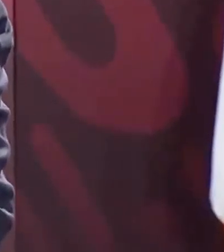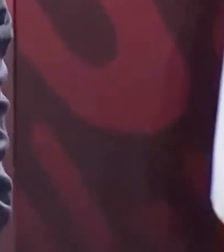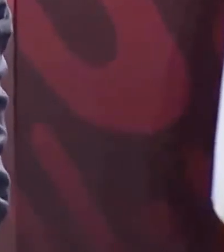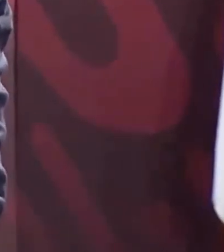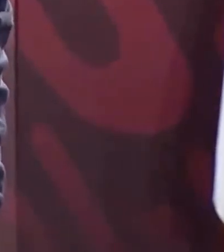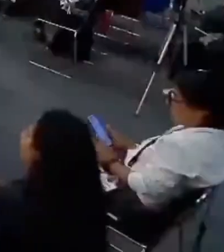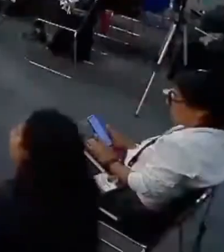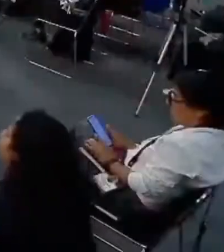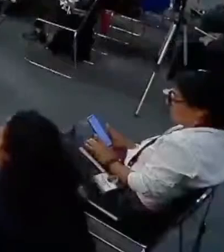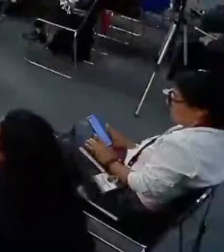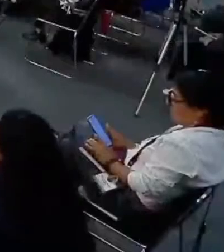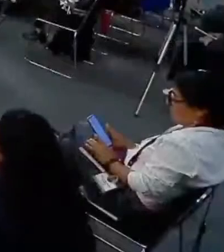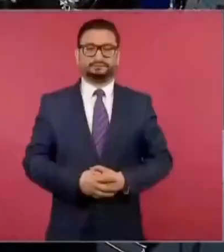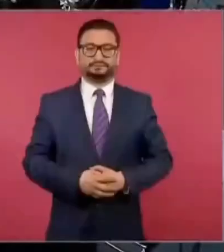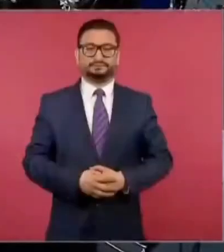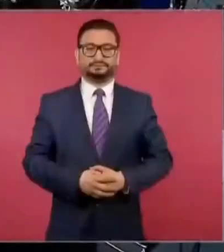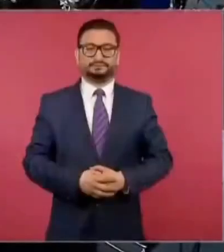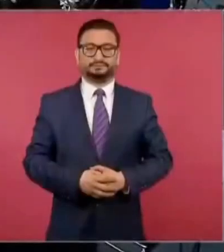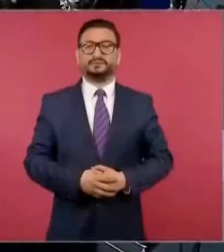de que esto